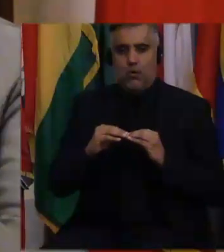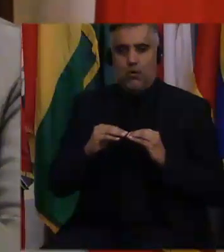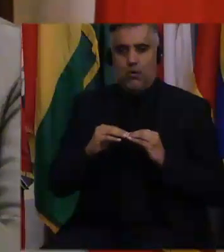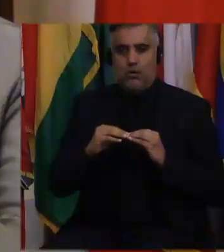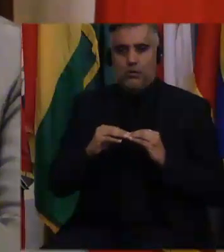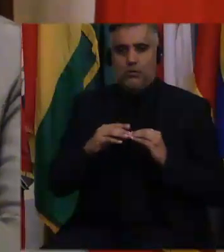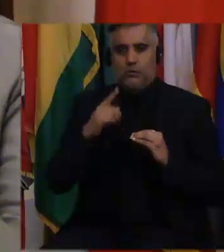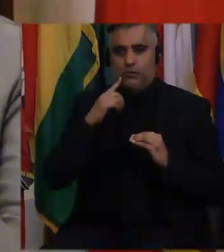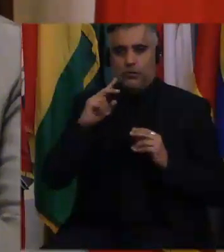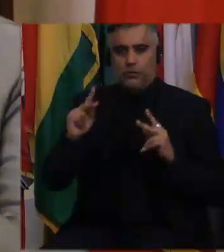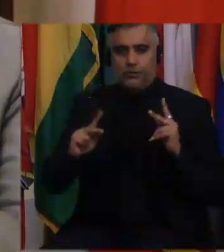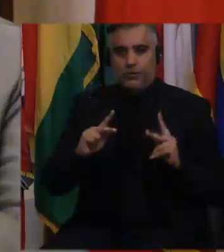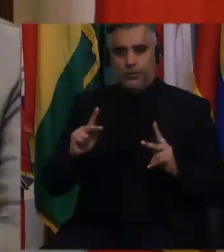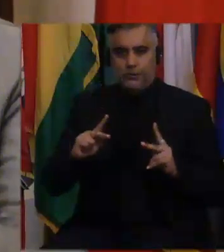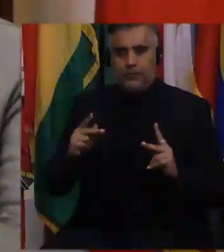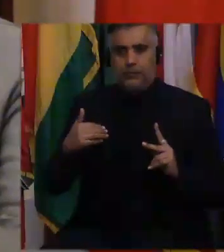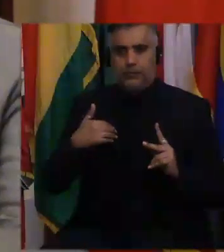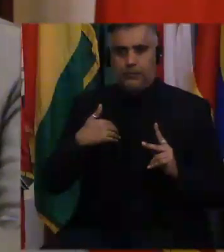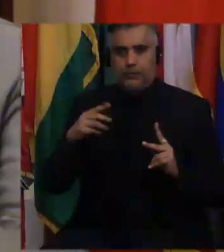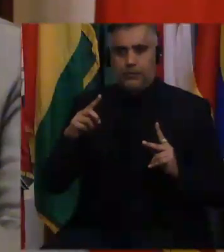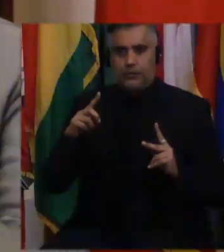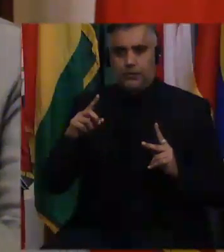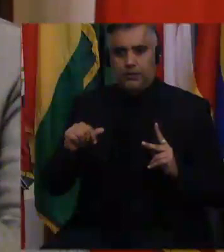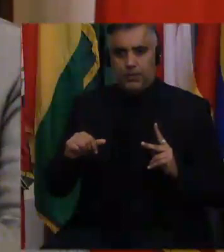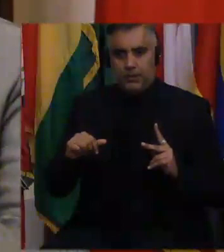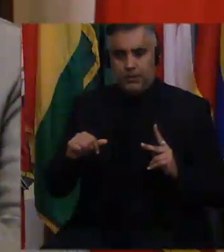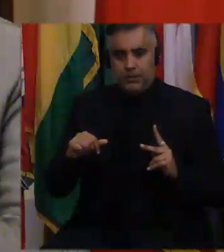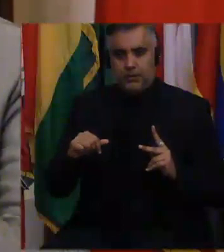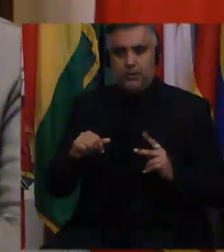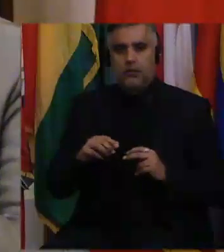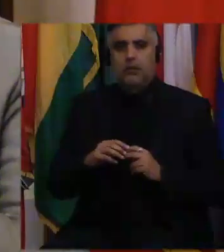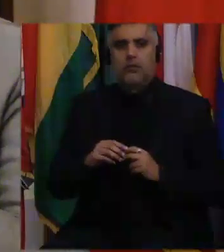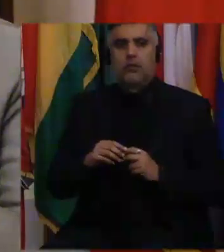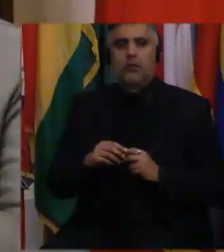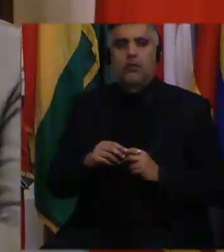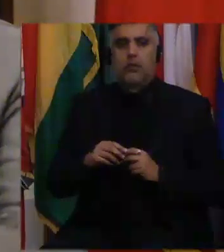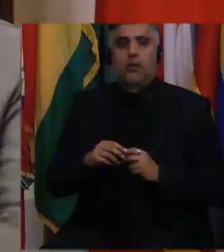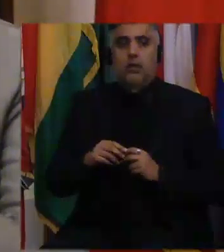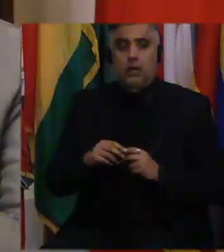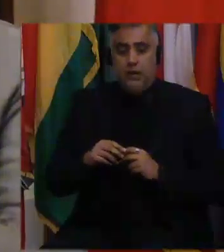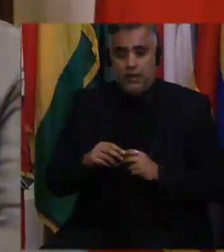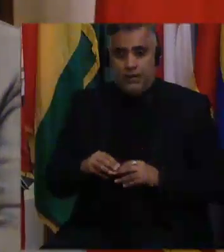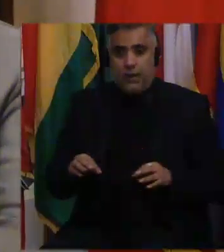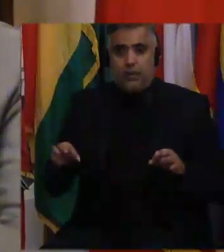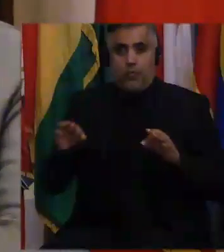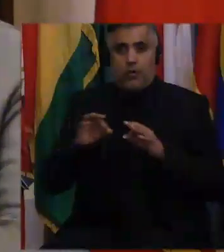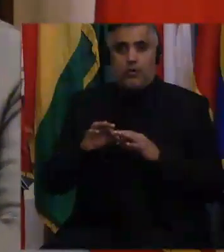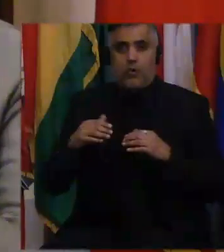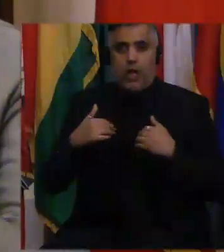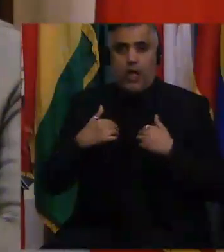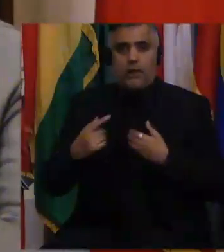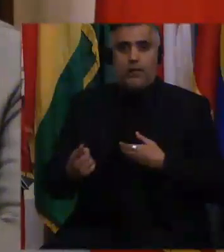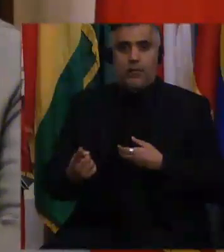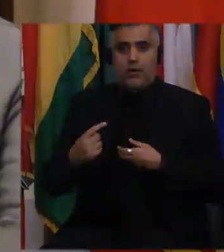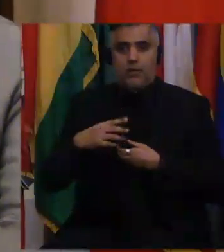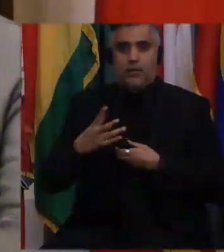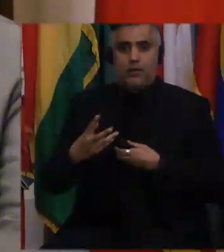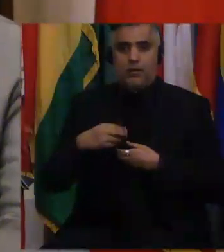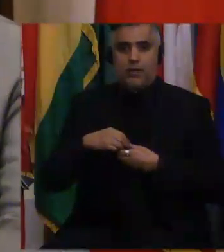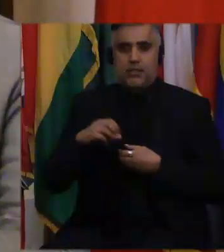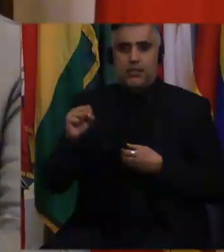importante oportunidad de tener la participación de las organizaciones de la sociedad civil que transversalizan los